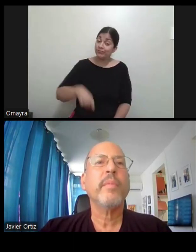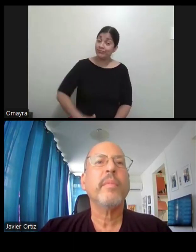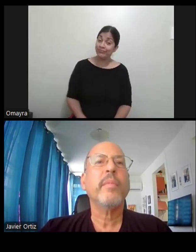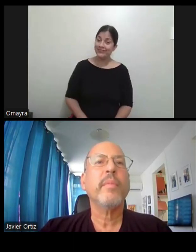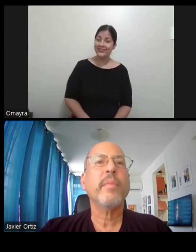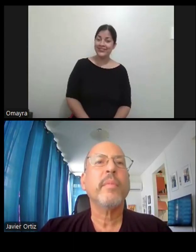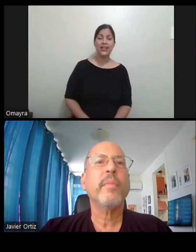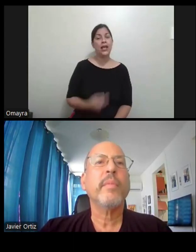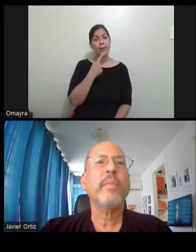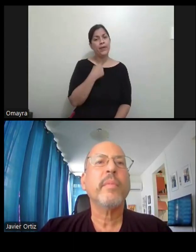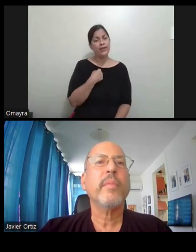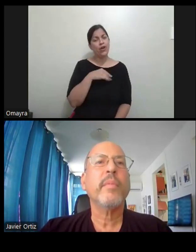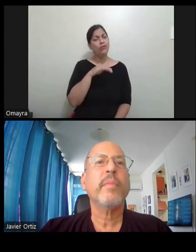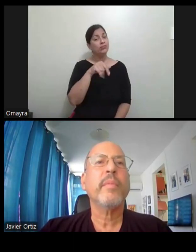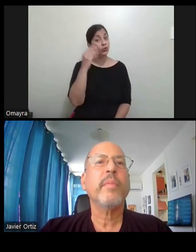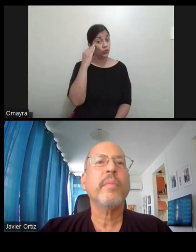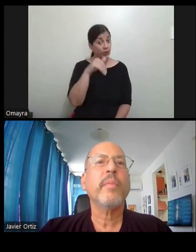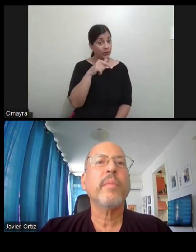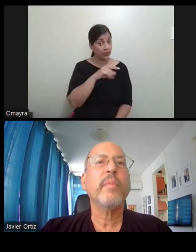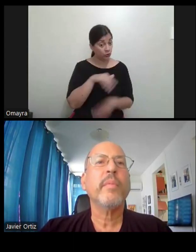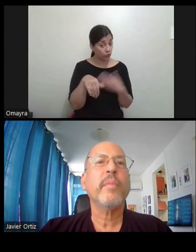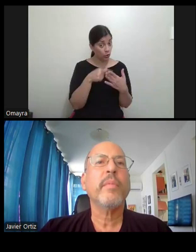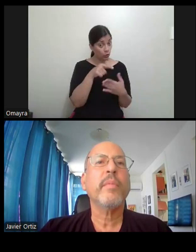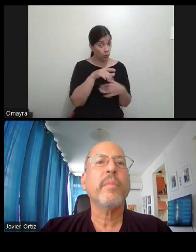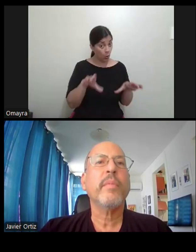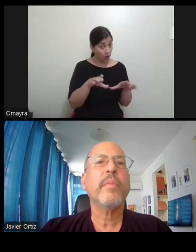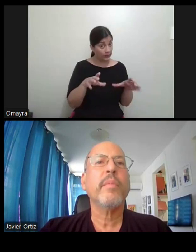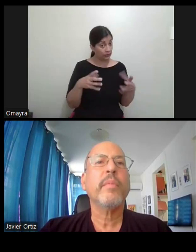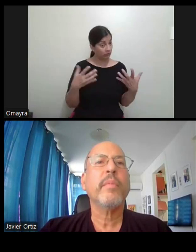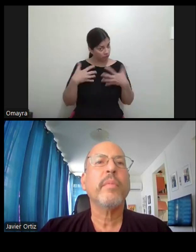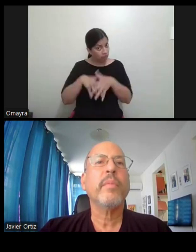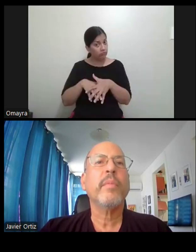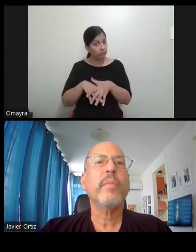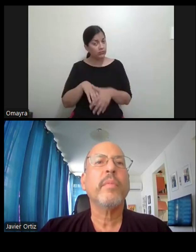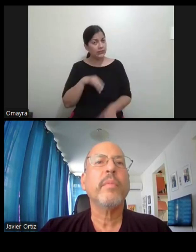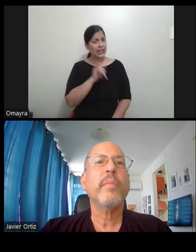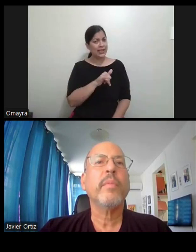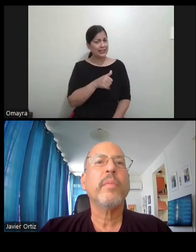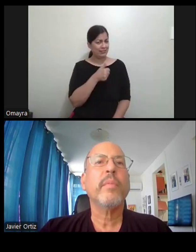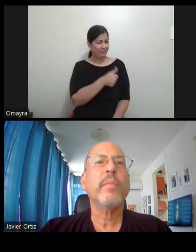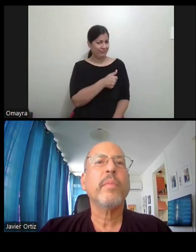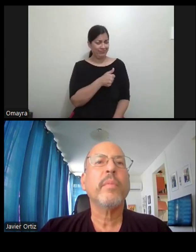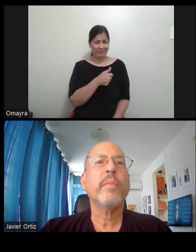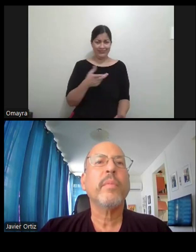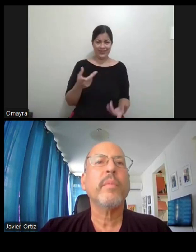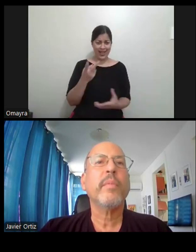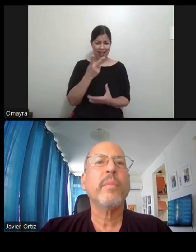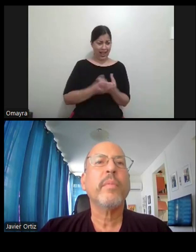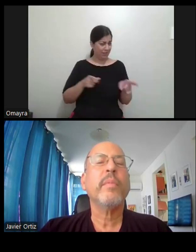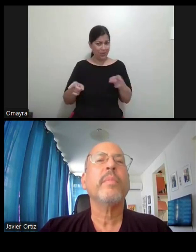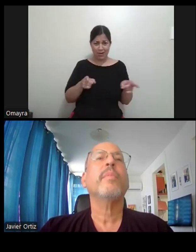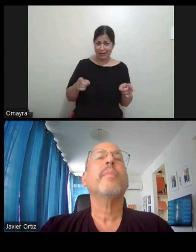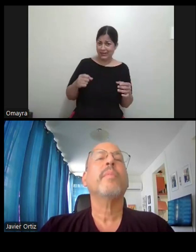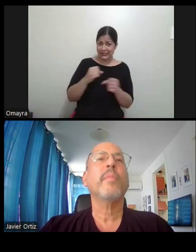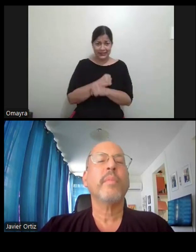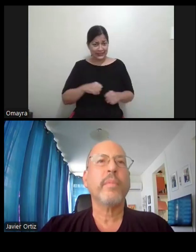Y me dijo, muchacha, ¿sabes que todo lo que tú haces se integra? Esa pelea que tienes interna entre uno y el otro, todo se integra.